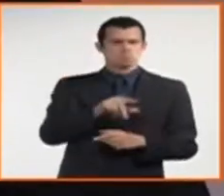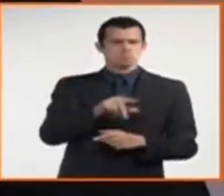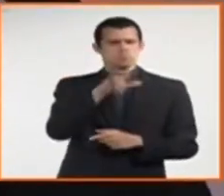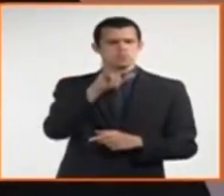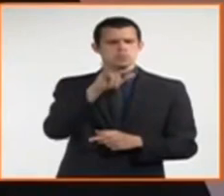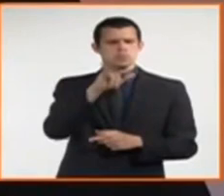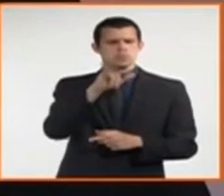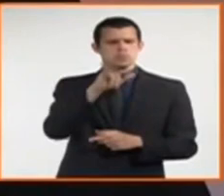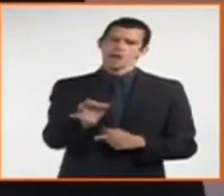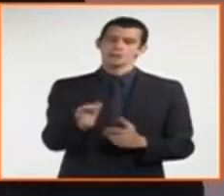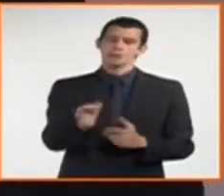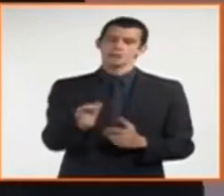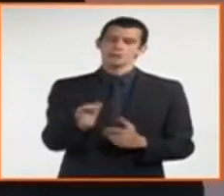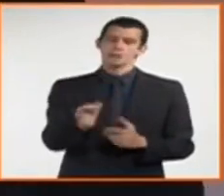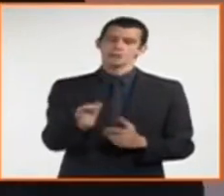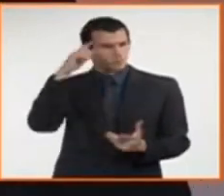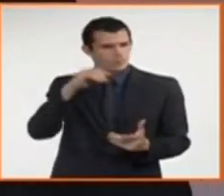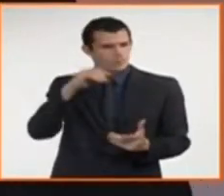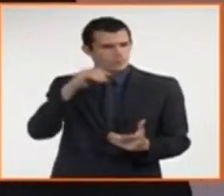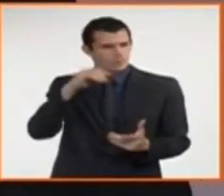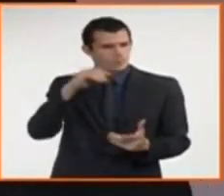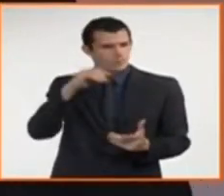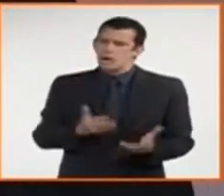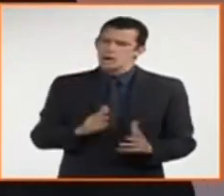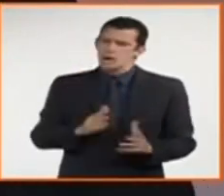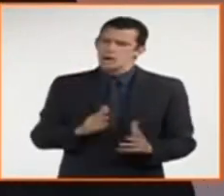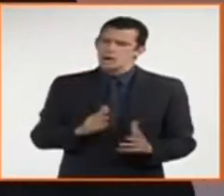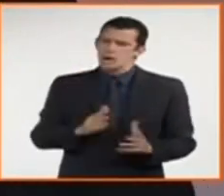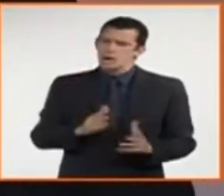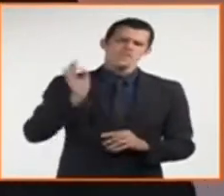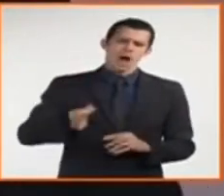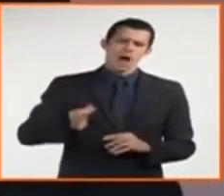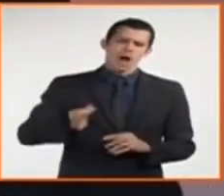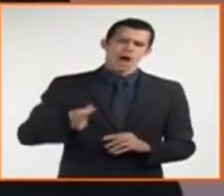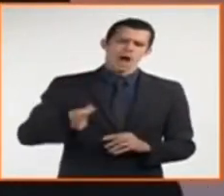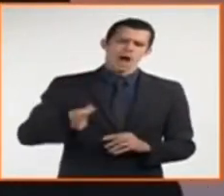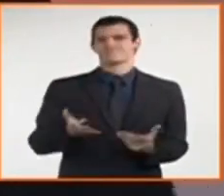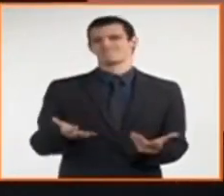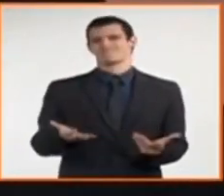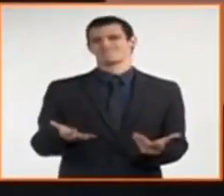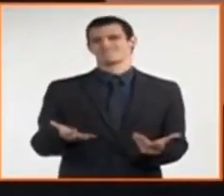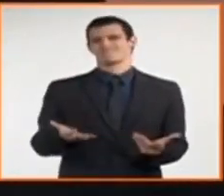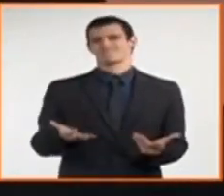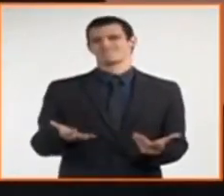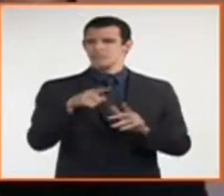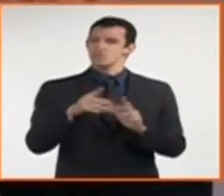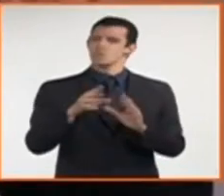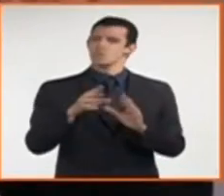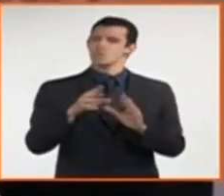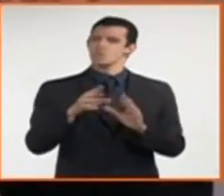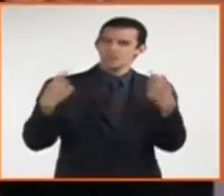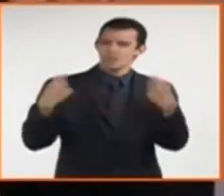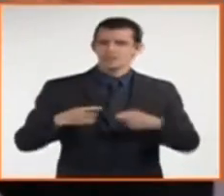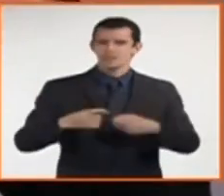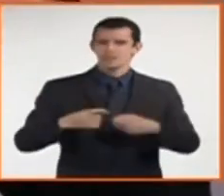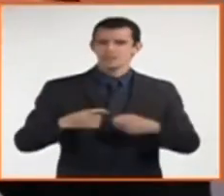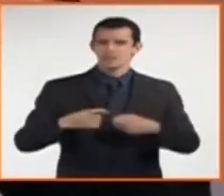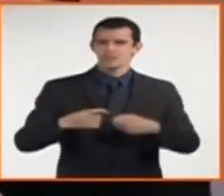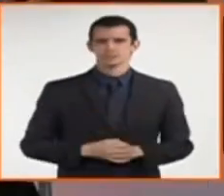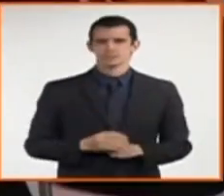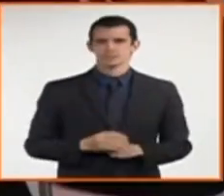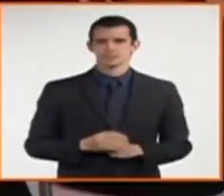principal hoy por lo menos en el campo propiamente de la cultura más de lo artístico aunque la colonización